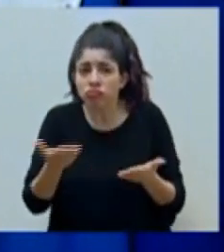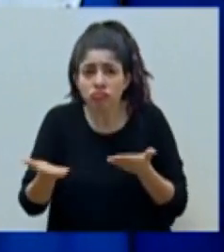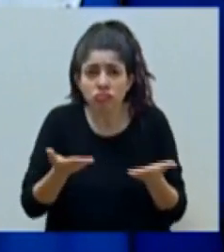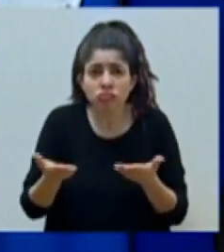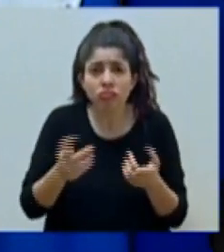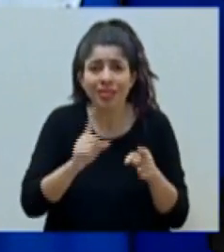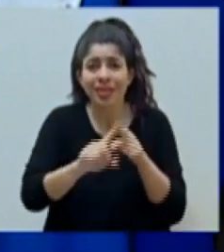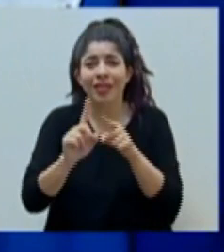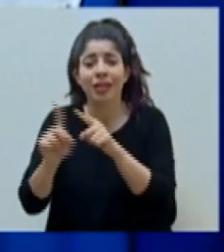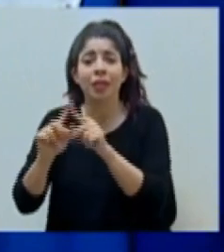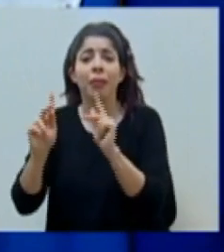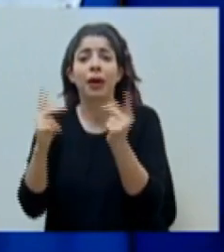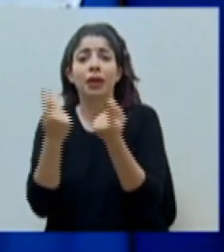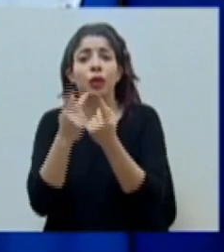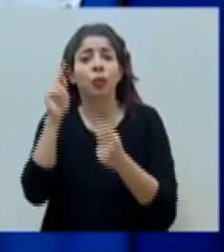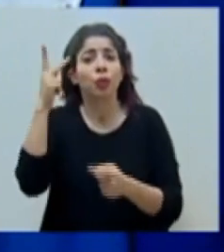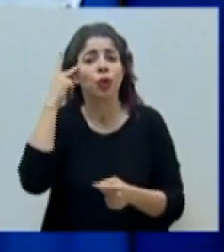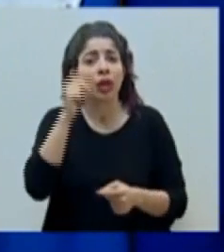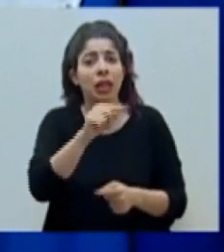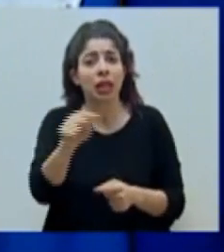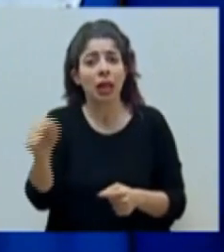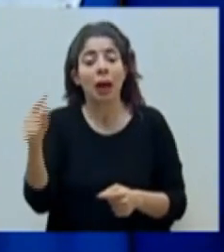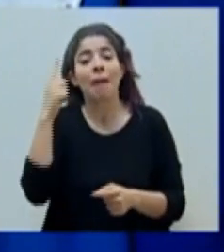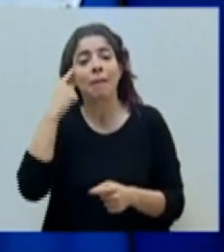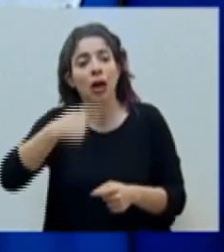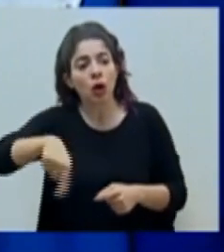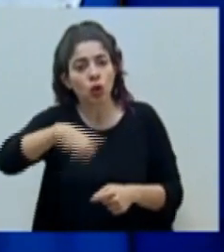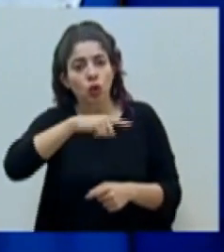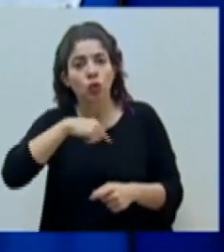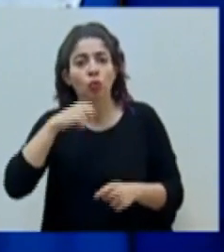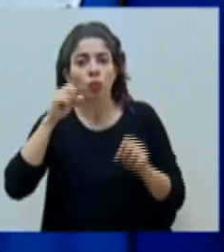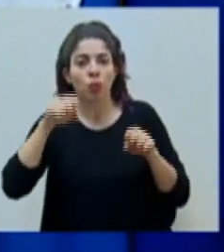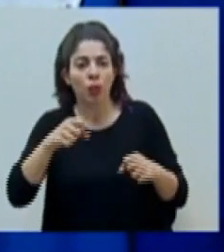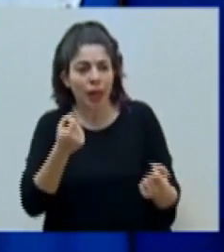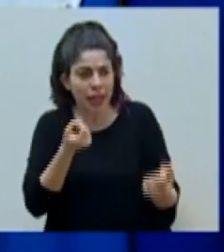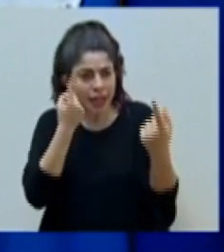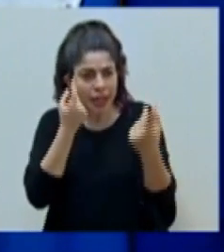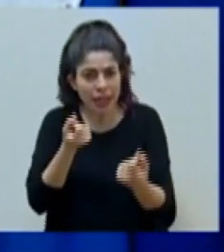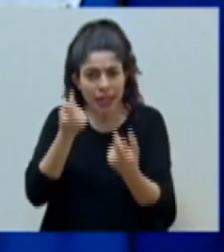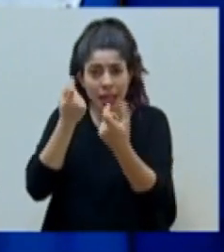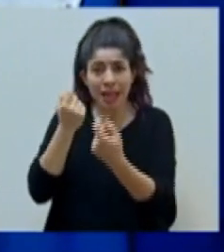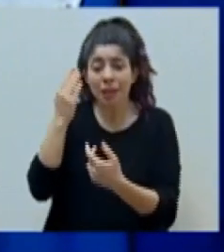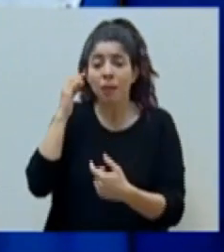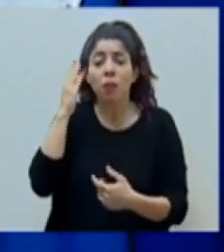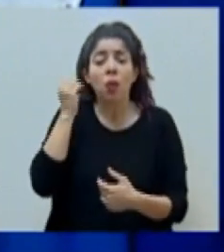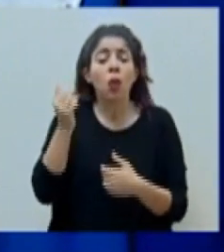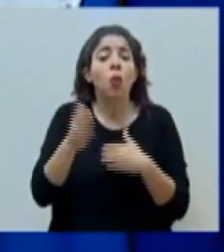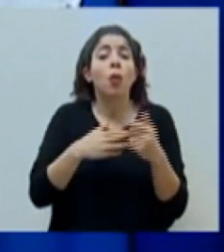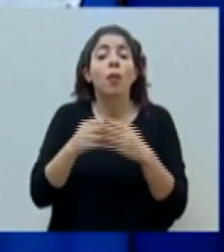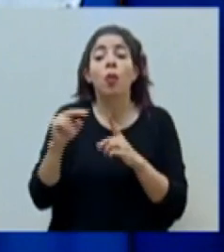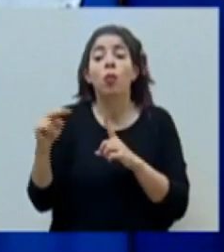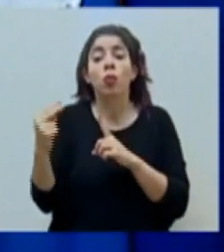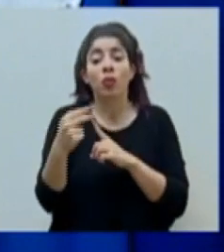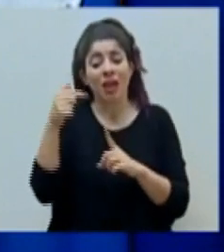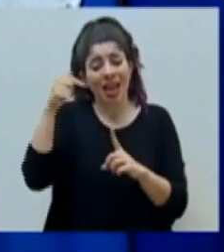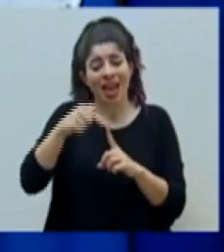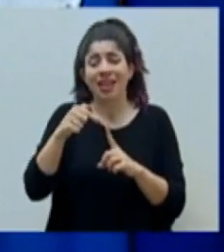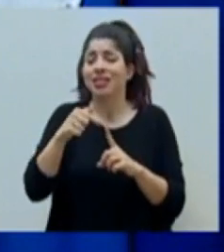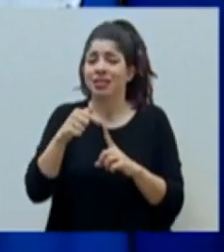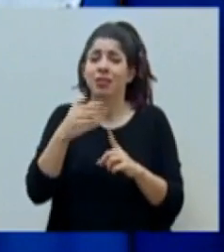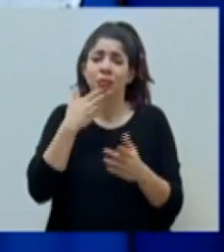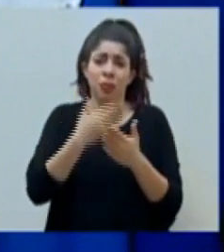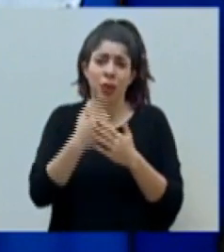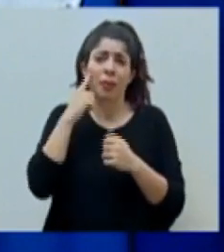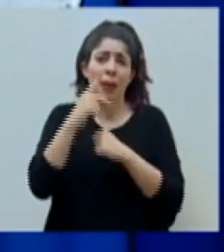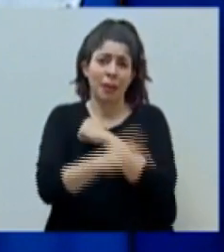las distintas fracciones para que tengamos un entendimiento sobre ello, porque eso va a ser, de todo punto de vista, bueno para el país.